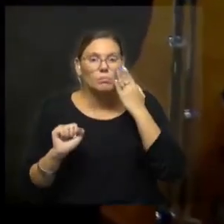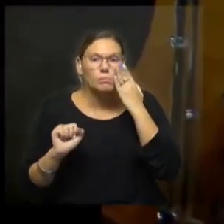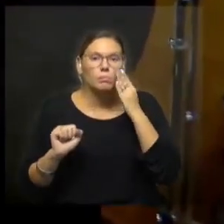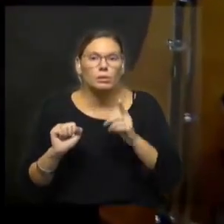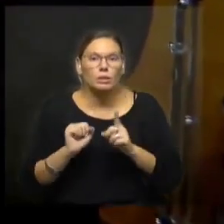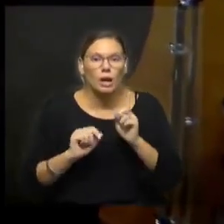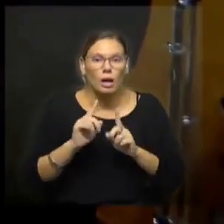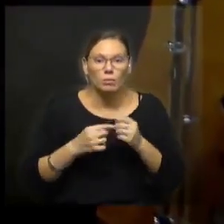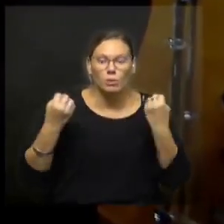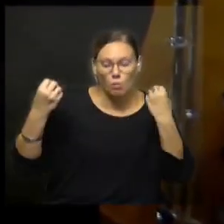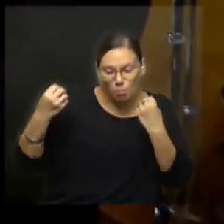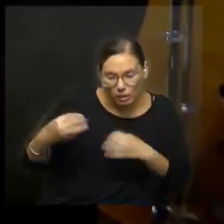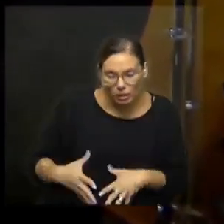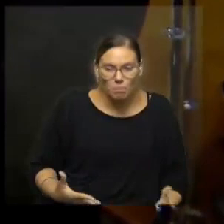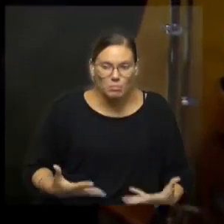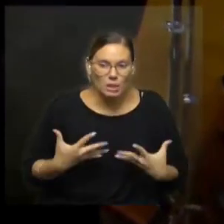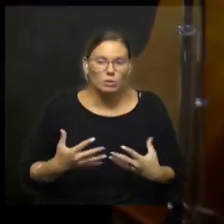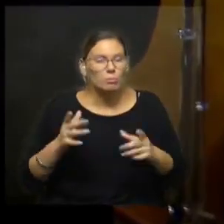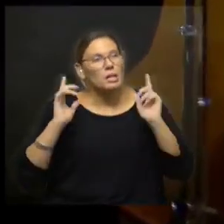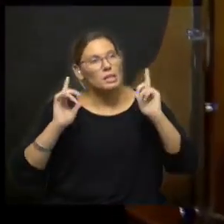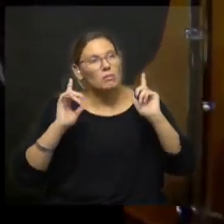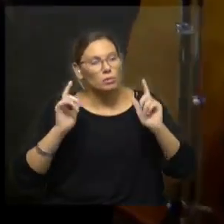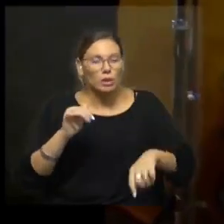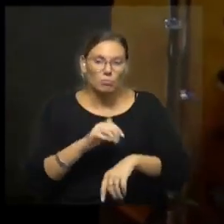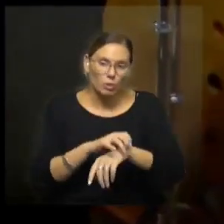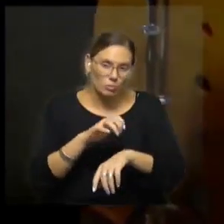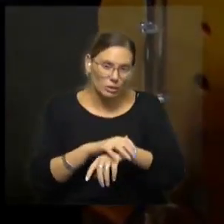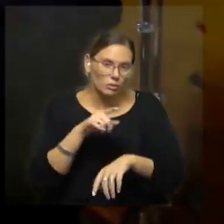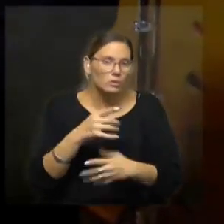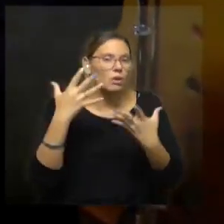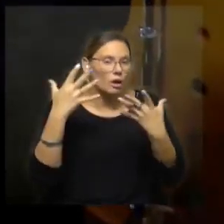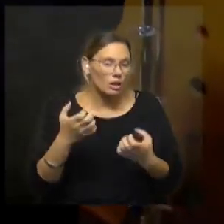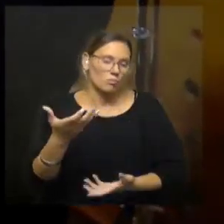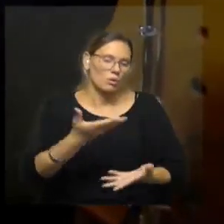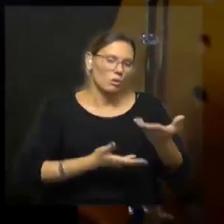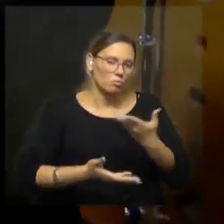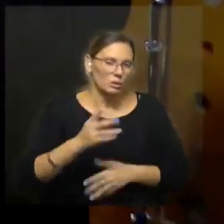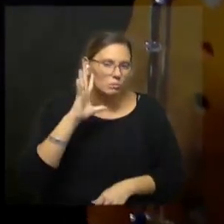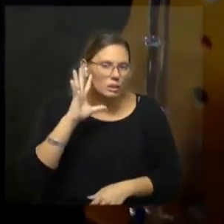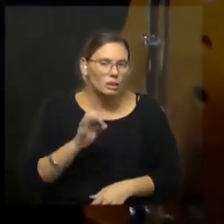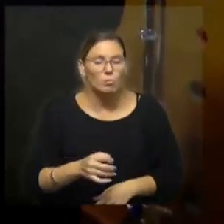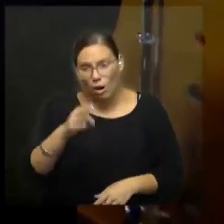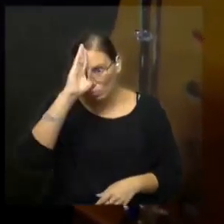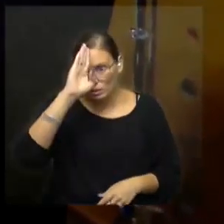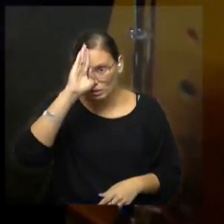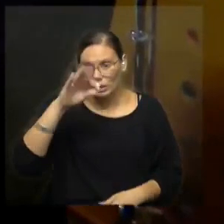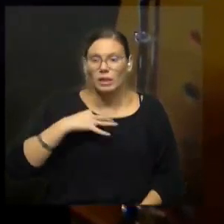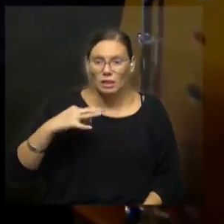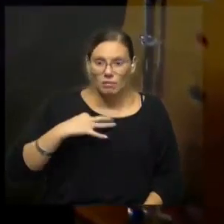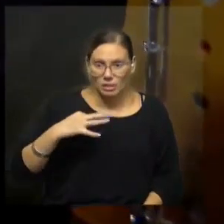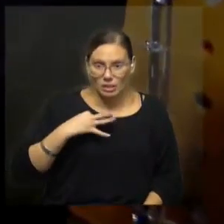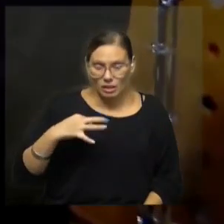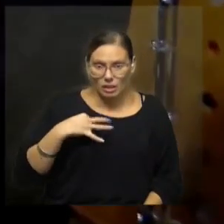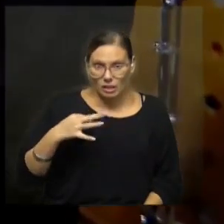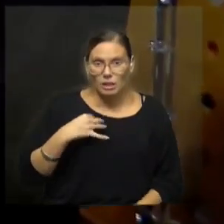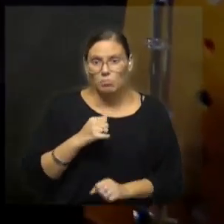largar algunas mochilas y bueno, y generar el disfrute de cada instancia. Eso es lo que queremos compartir porque entendemos que es un aprendizaje de vida. Si es algo